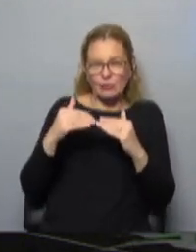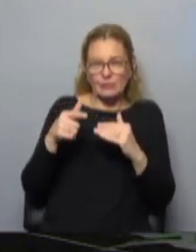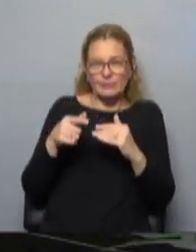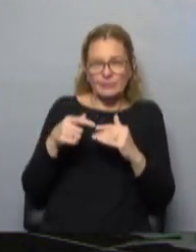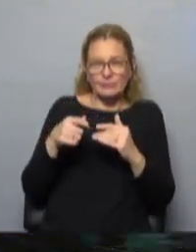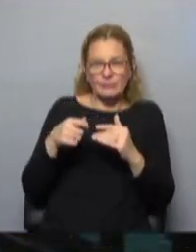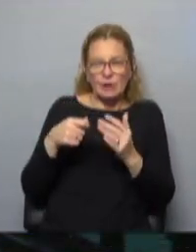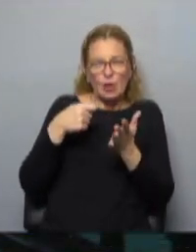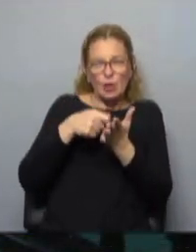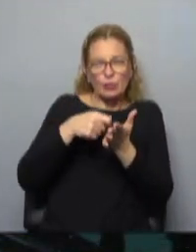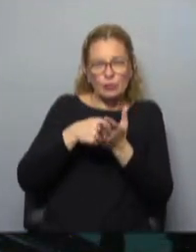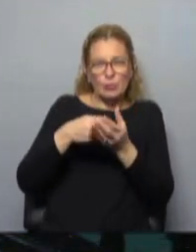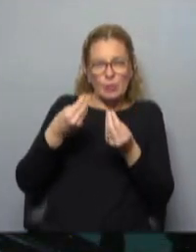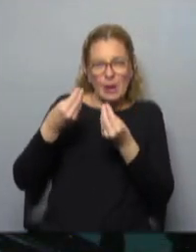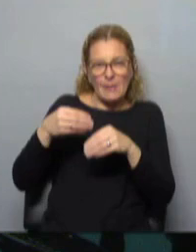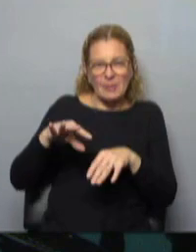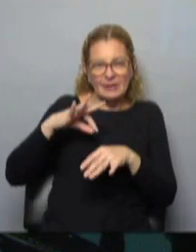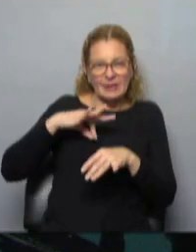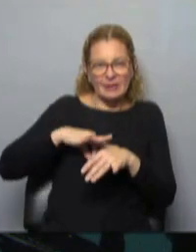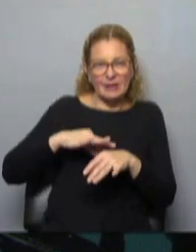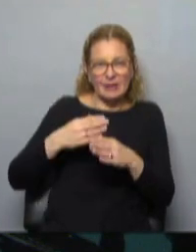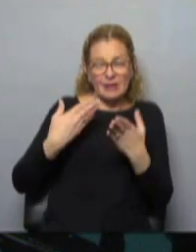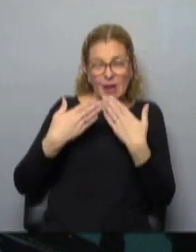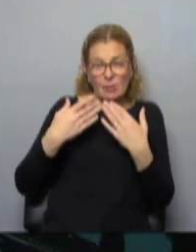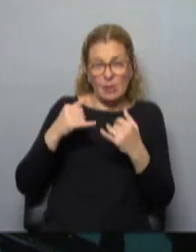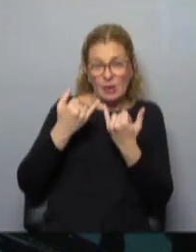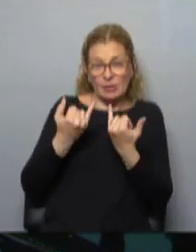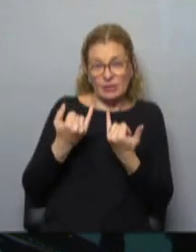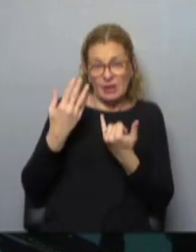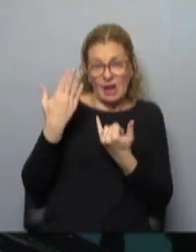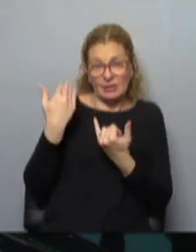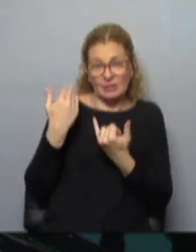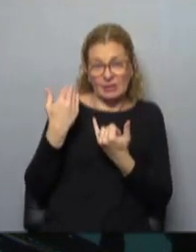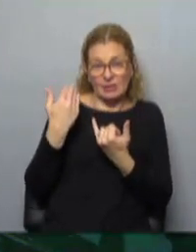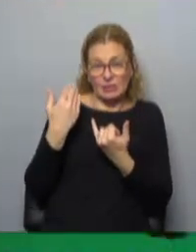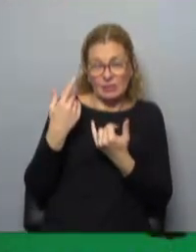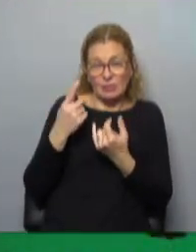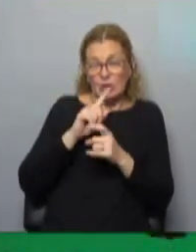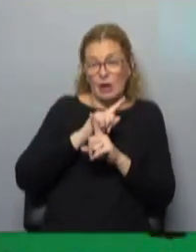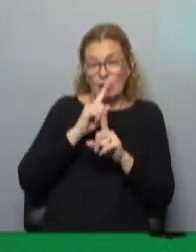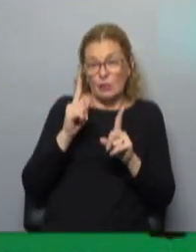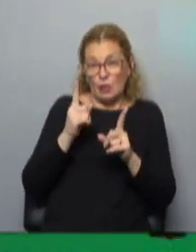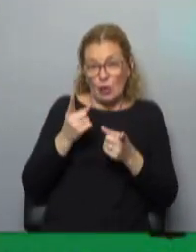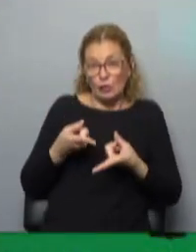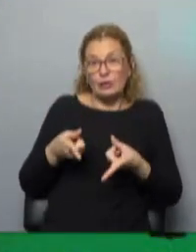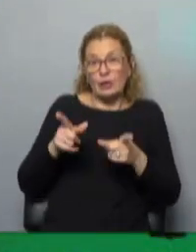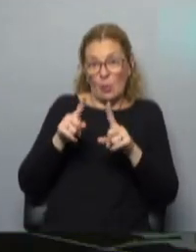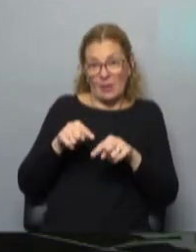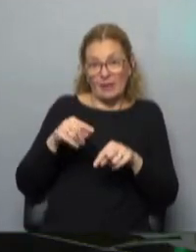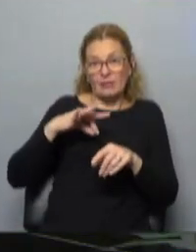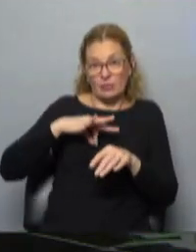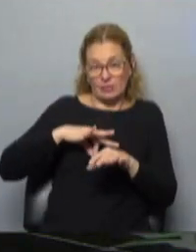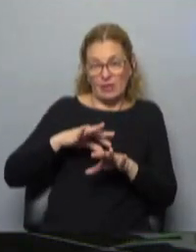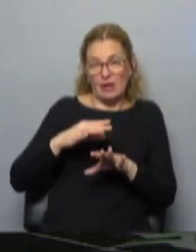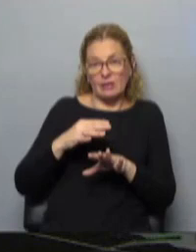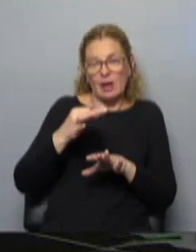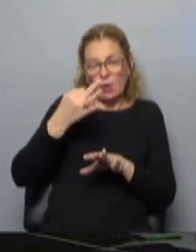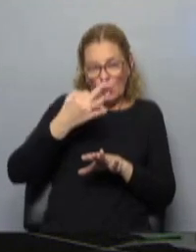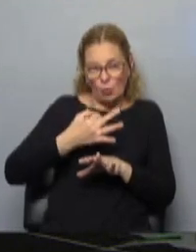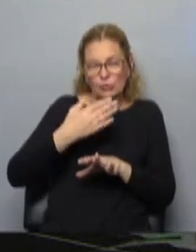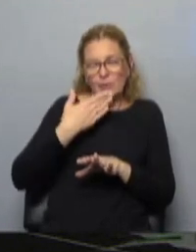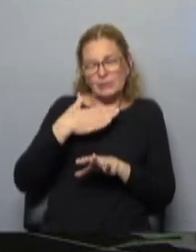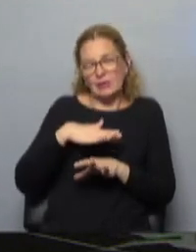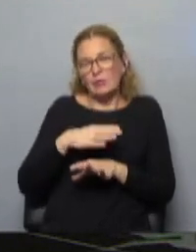consumo peso también la pérdida salarial obviamente de la que hablaba el otro día claro la recuperación por la aceleración justamente estamos tratando de